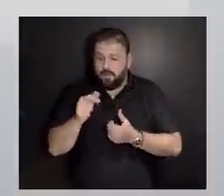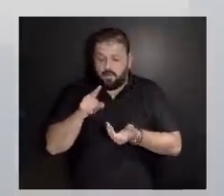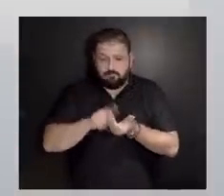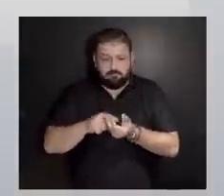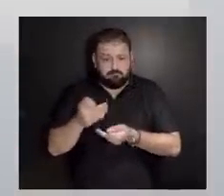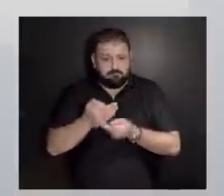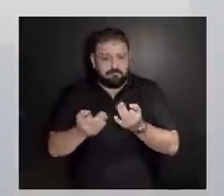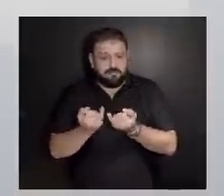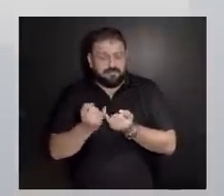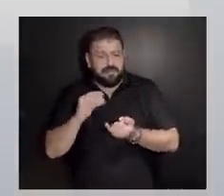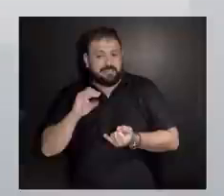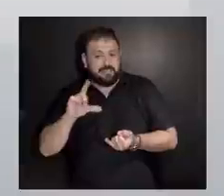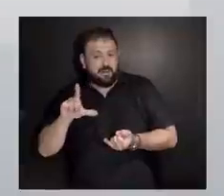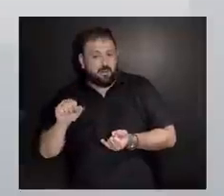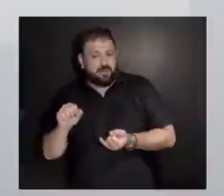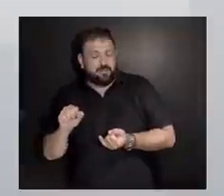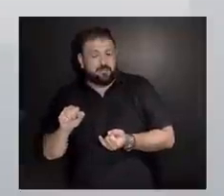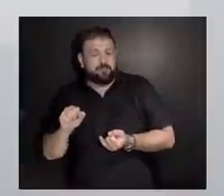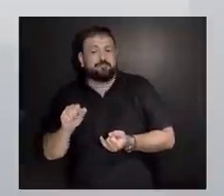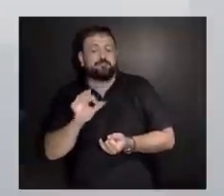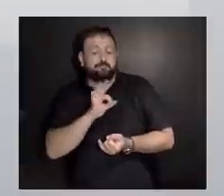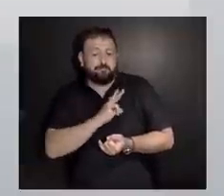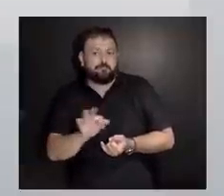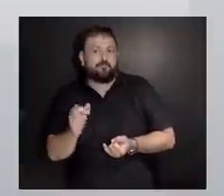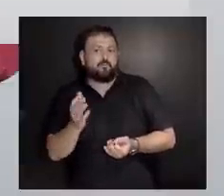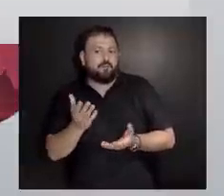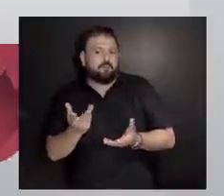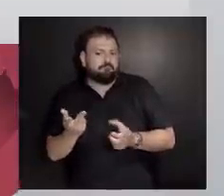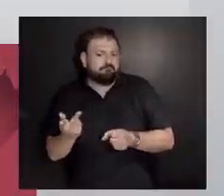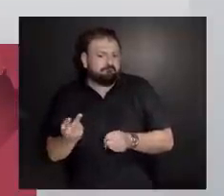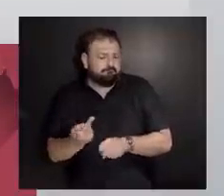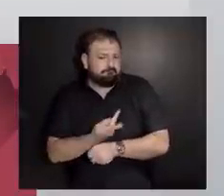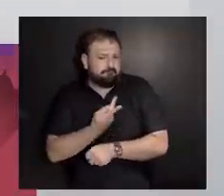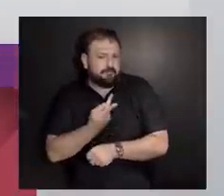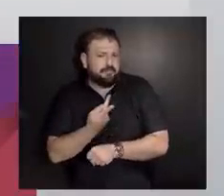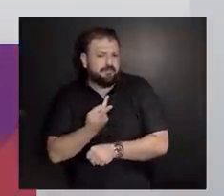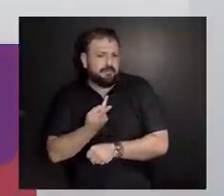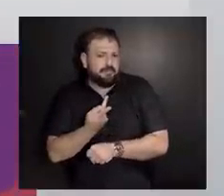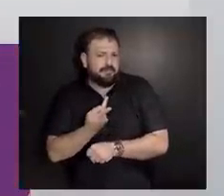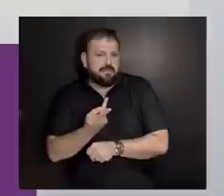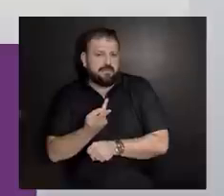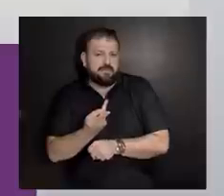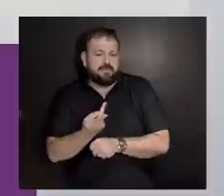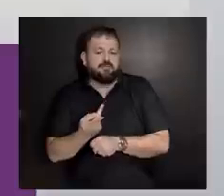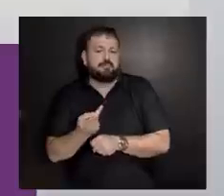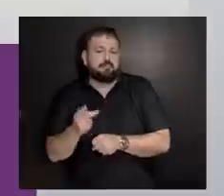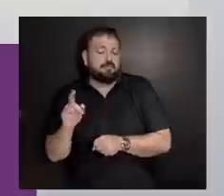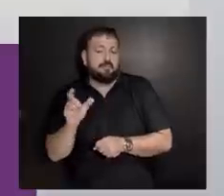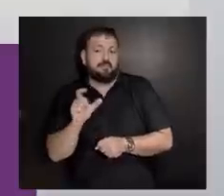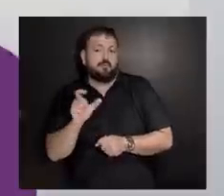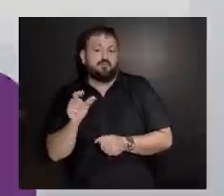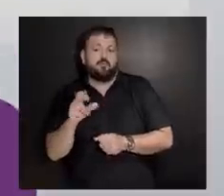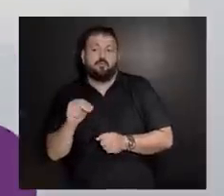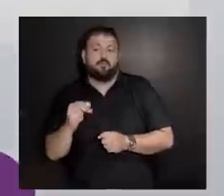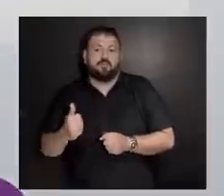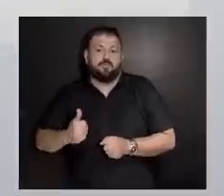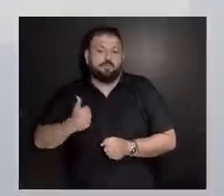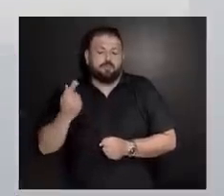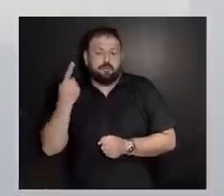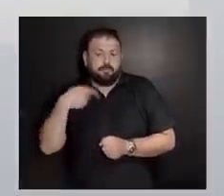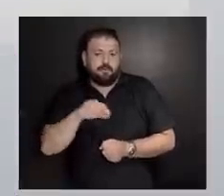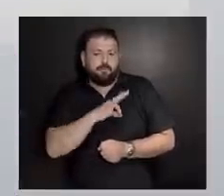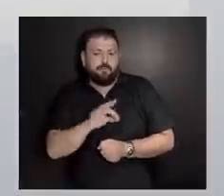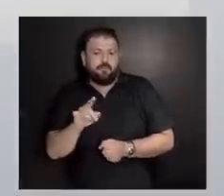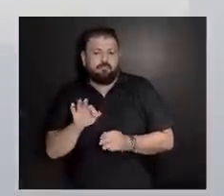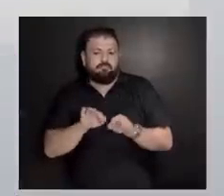la glucosa a la célula, pues es como si de alguna manera no estuviéramos aprovechando, ¿no?, la funcionalidad de